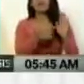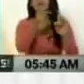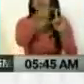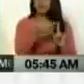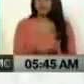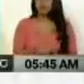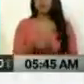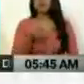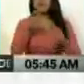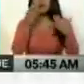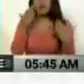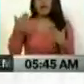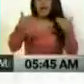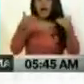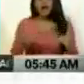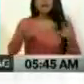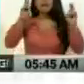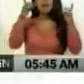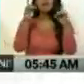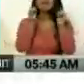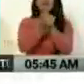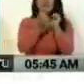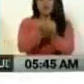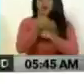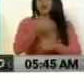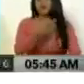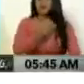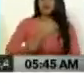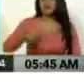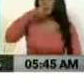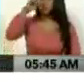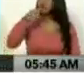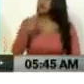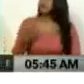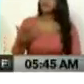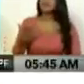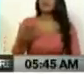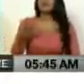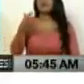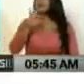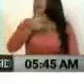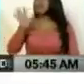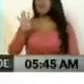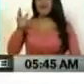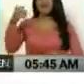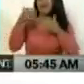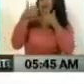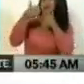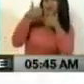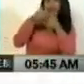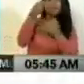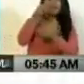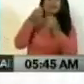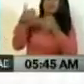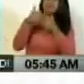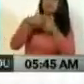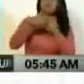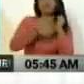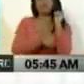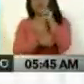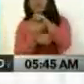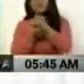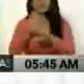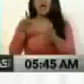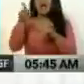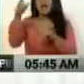También, presidente, le ganamos una batalla a la guerra financiera, eso lo dijo el primer mandatario Nicolás Maduro Moros. Derrotó Venezuela una